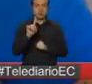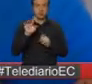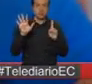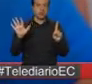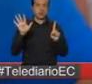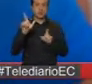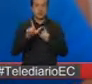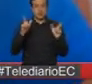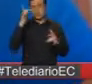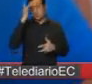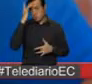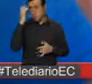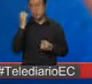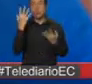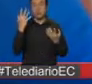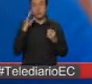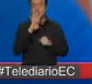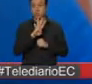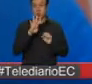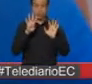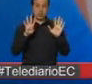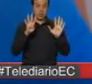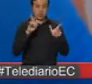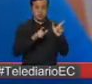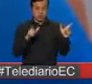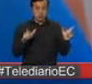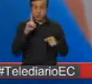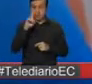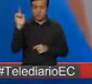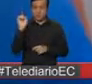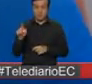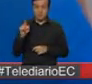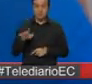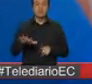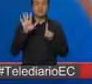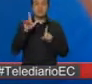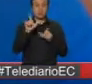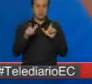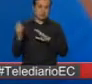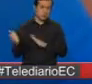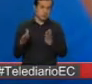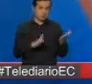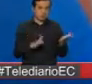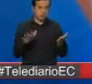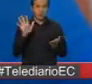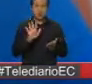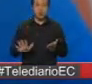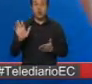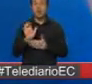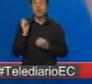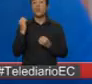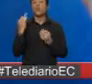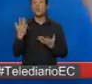una tasa de incidencia de 49% mil habitantes y seis fallecidos confirmados en el continente se